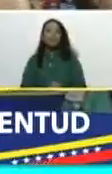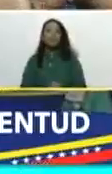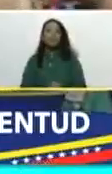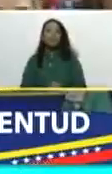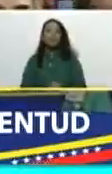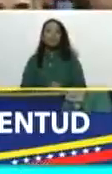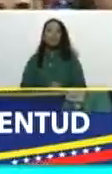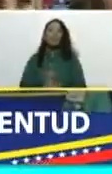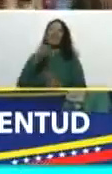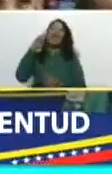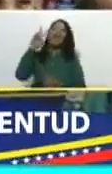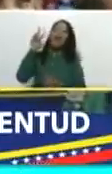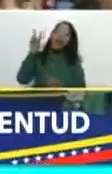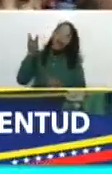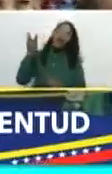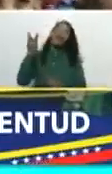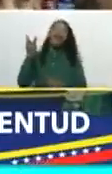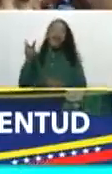¡Ajá!